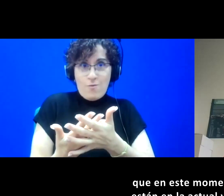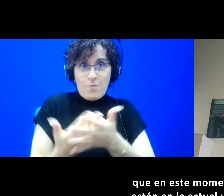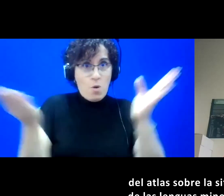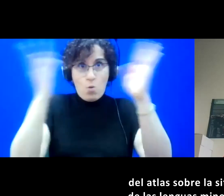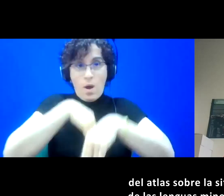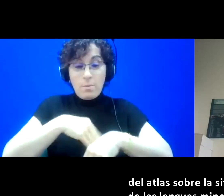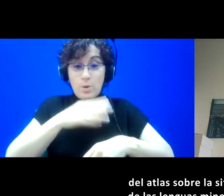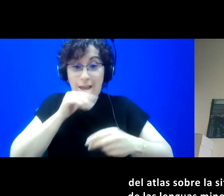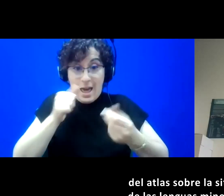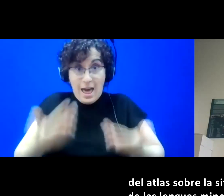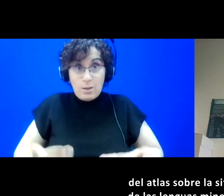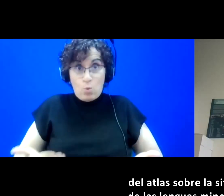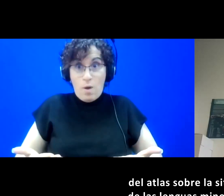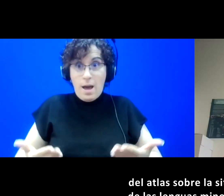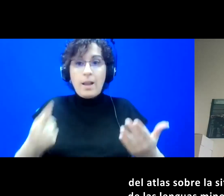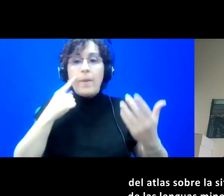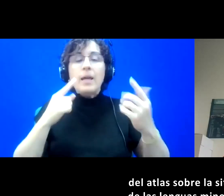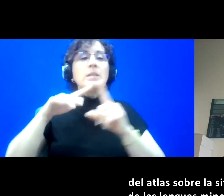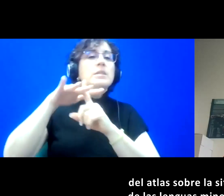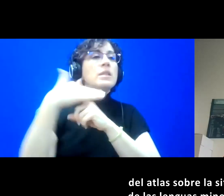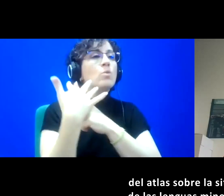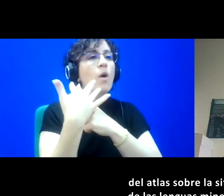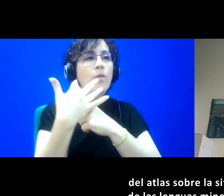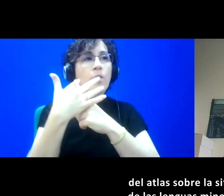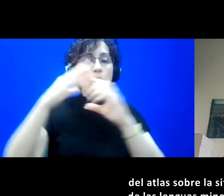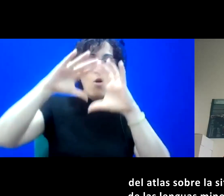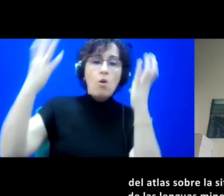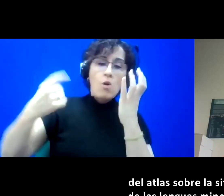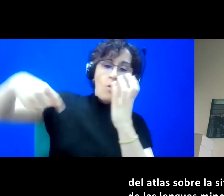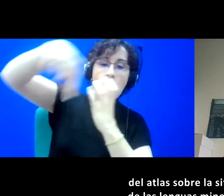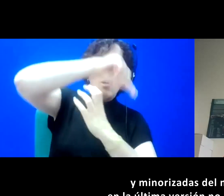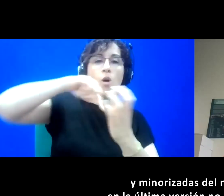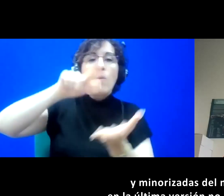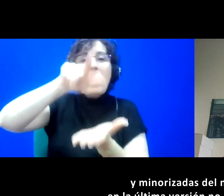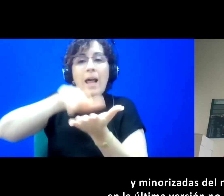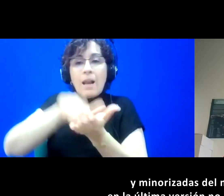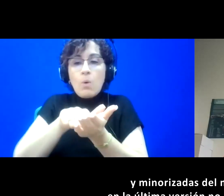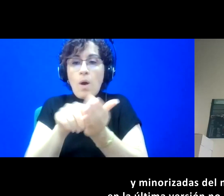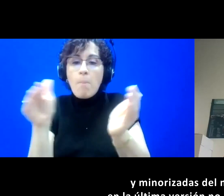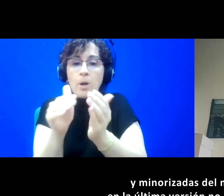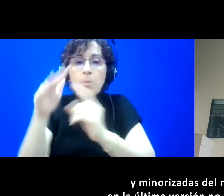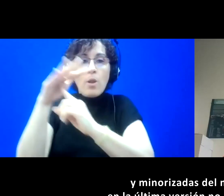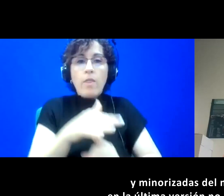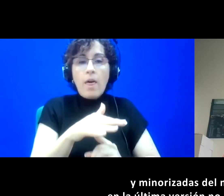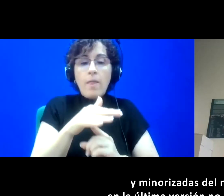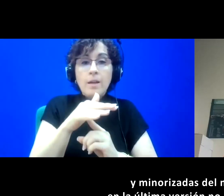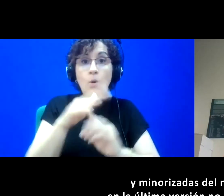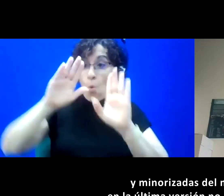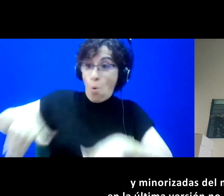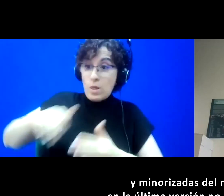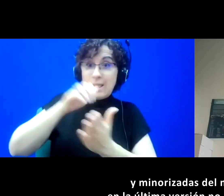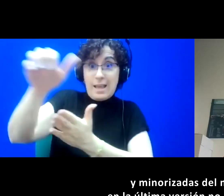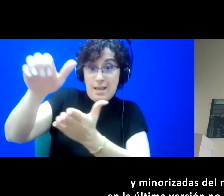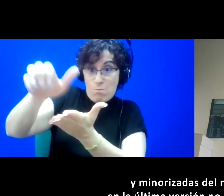del Atlas sobre la situación de las lenguas minoritarias y minorizadas del mundo, en la última versión no hay